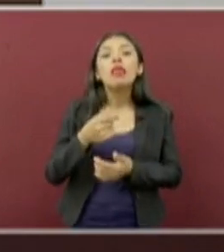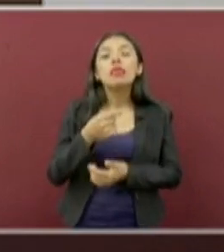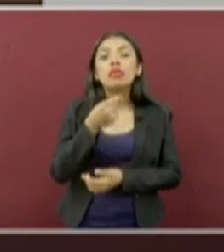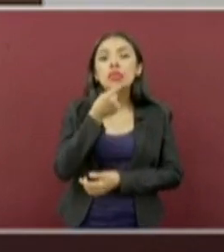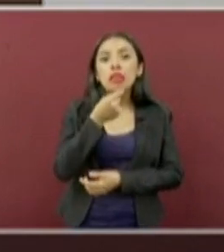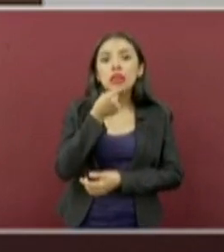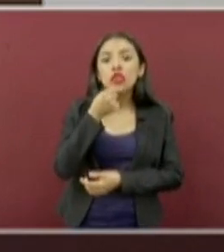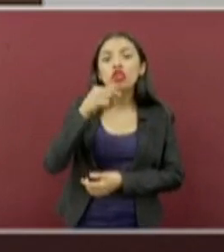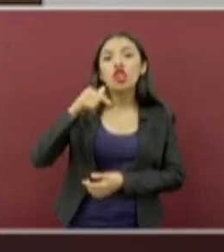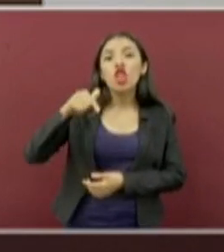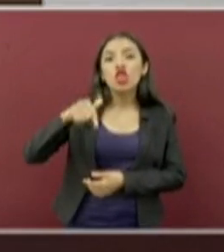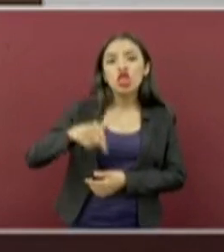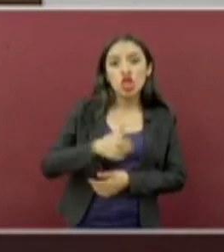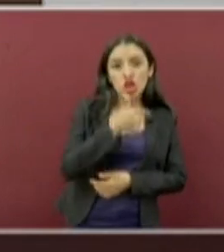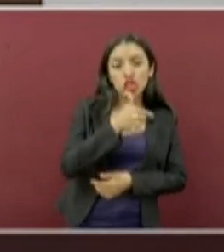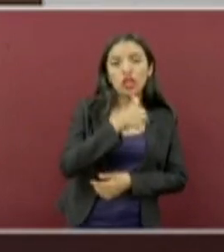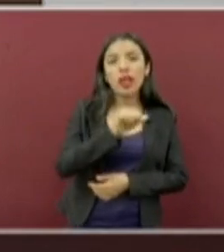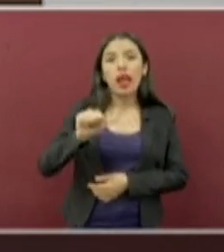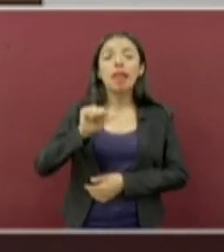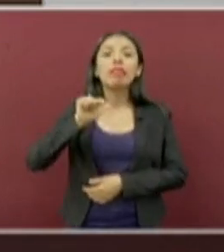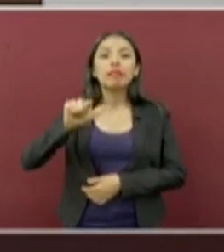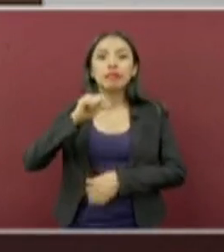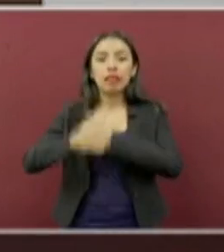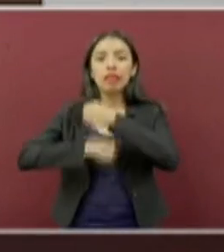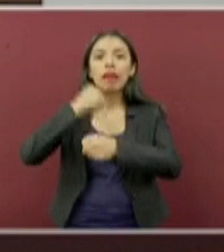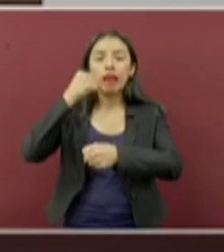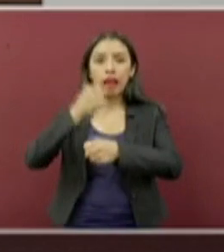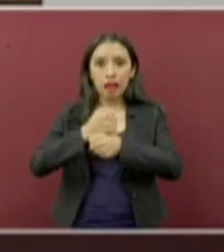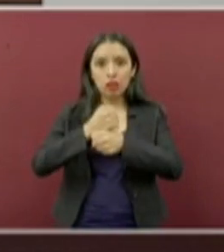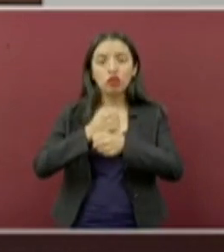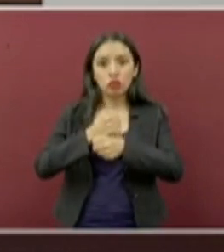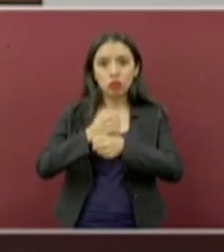con comorbilidades o enfermedades agregadas.